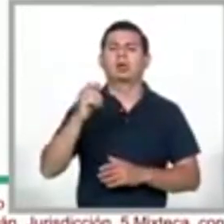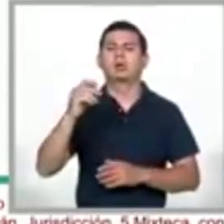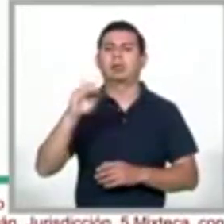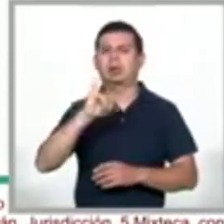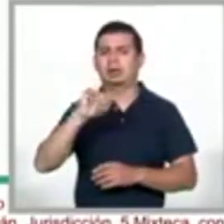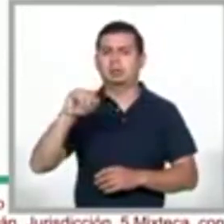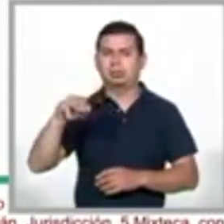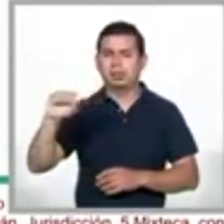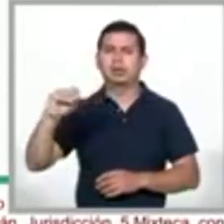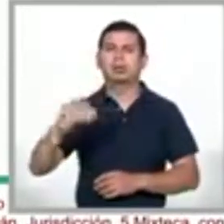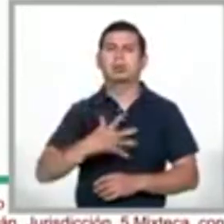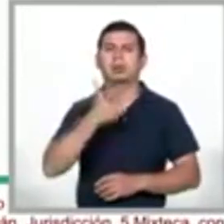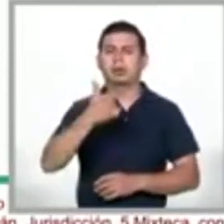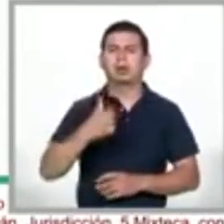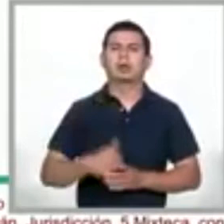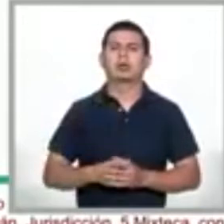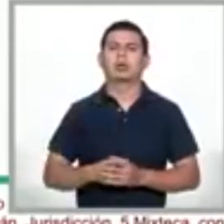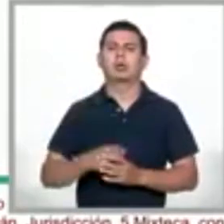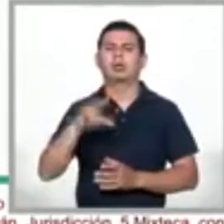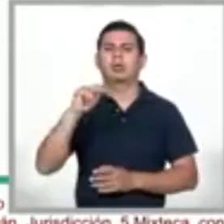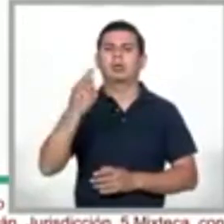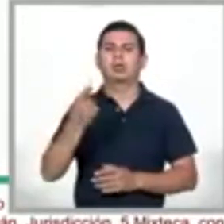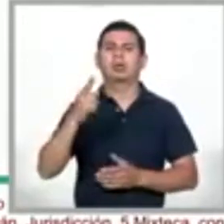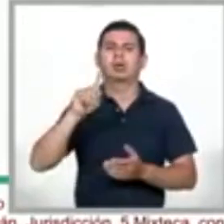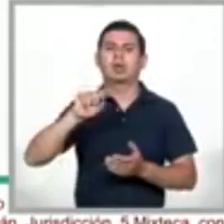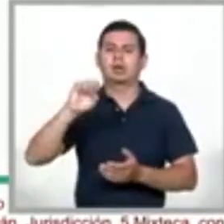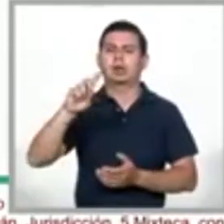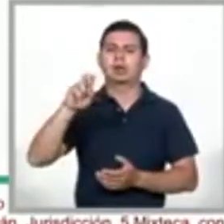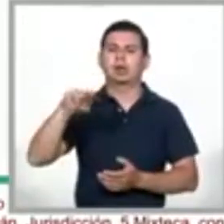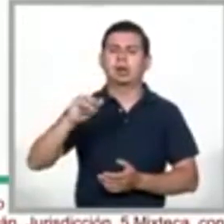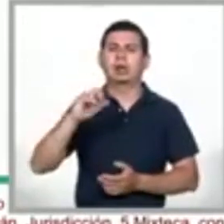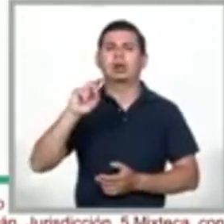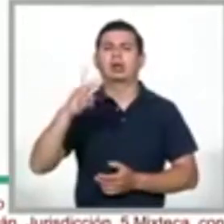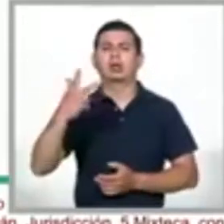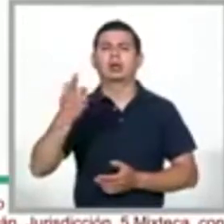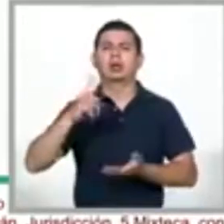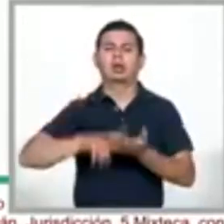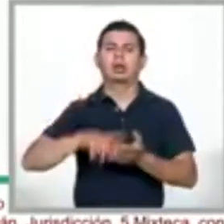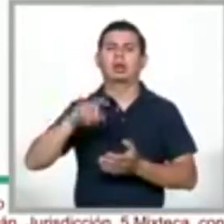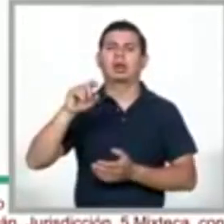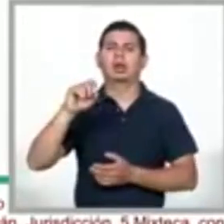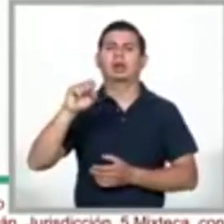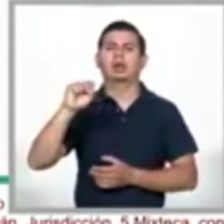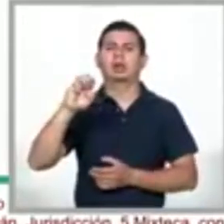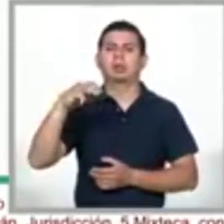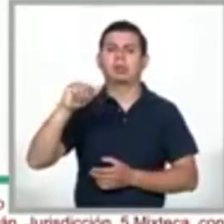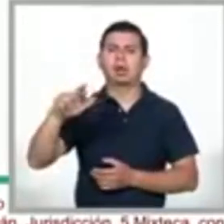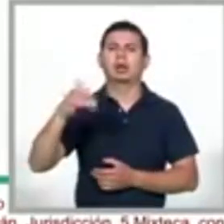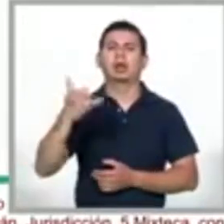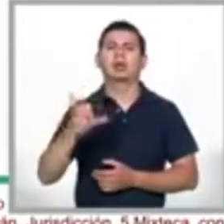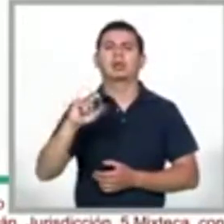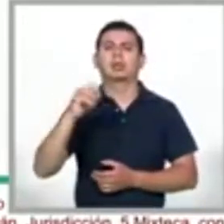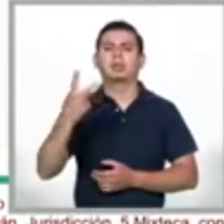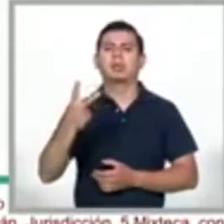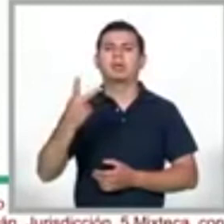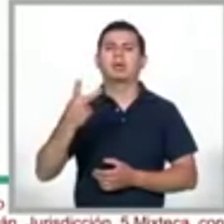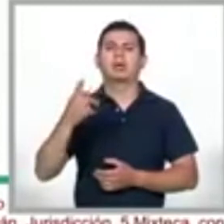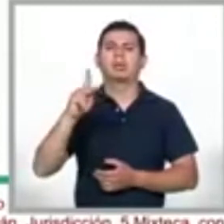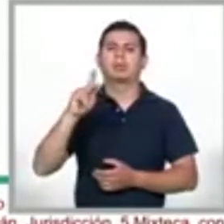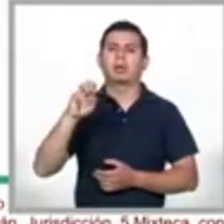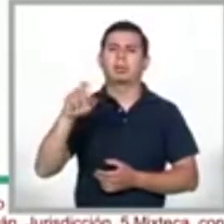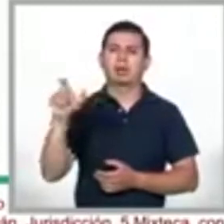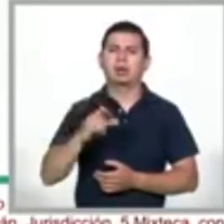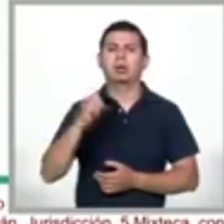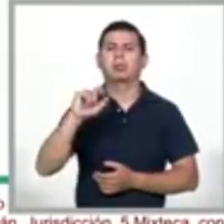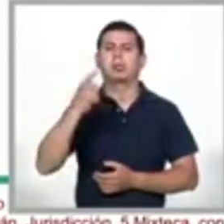bienestar, IMSS, 81 en SEDENA, 38 en Secretaría de Marina, 22 en Pemex